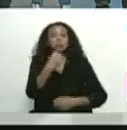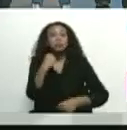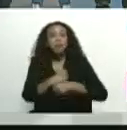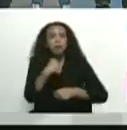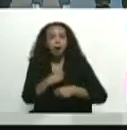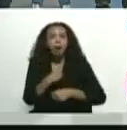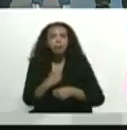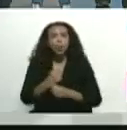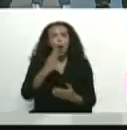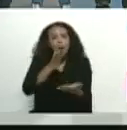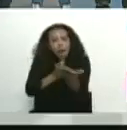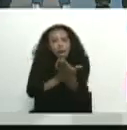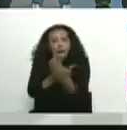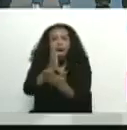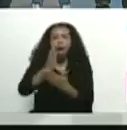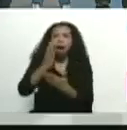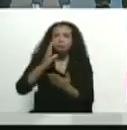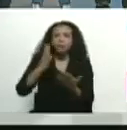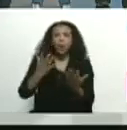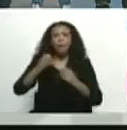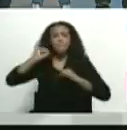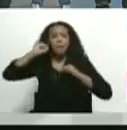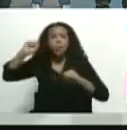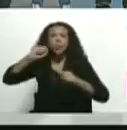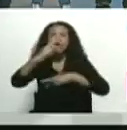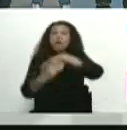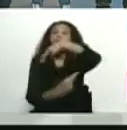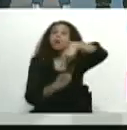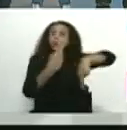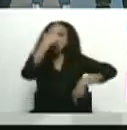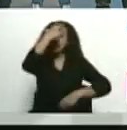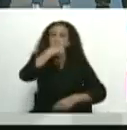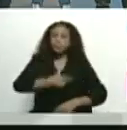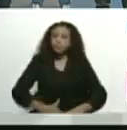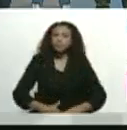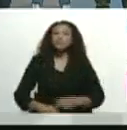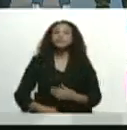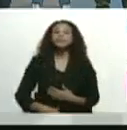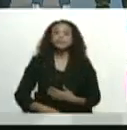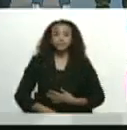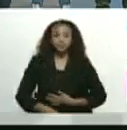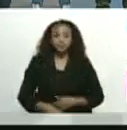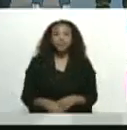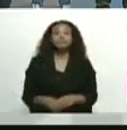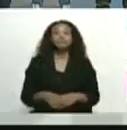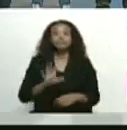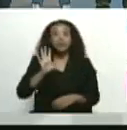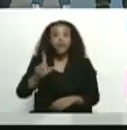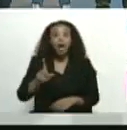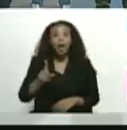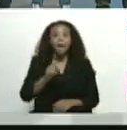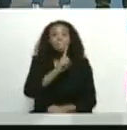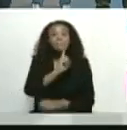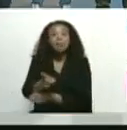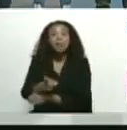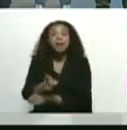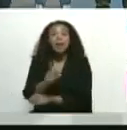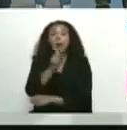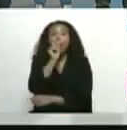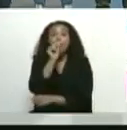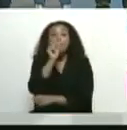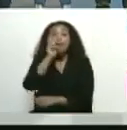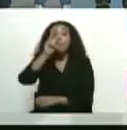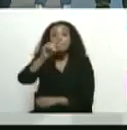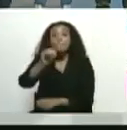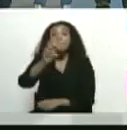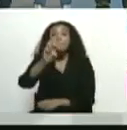trabajador, leal, honesto, patriota, revolucionario. Y mandé a Mervin.